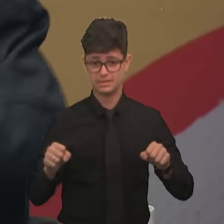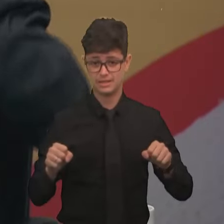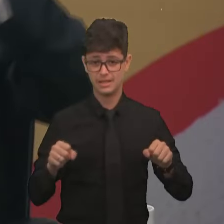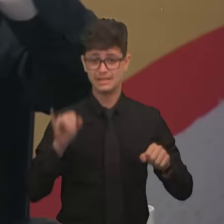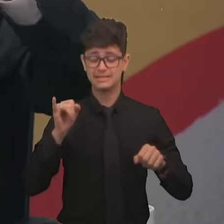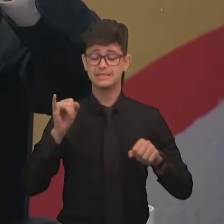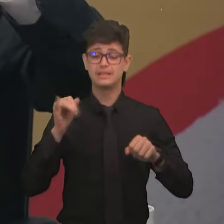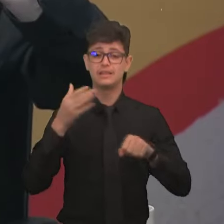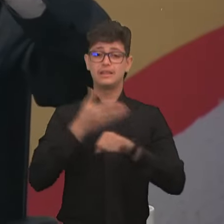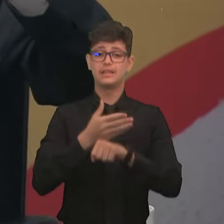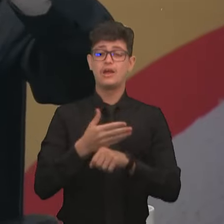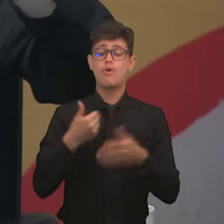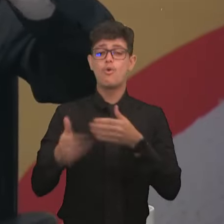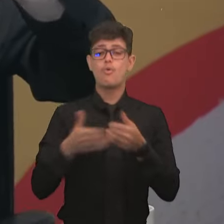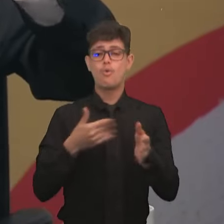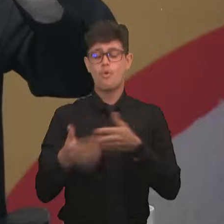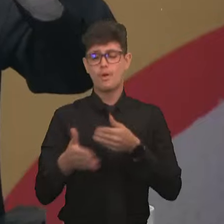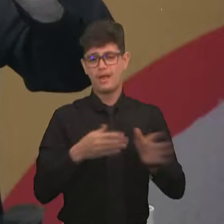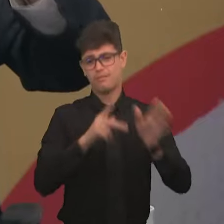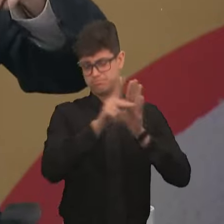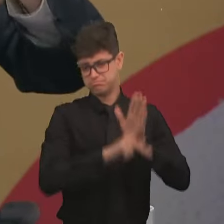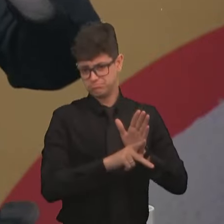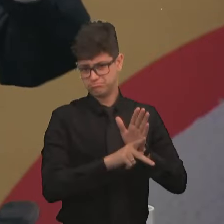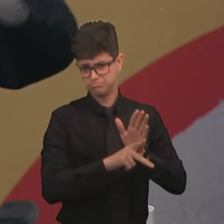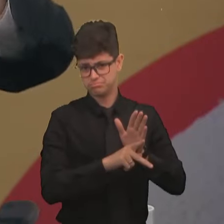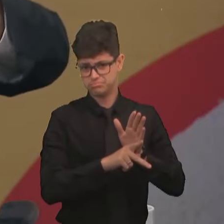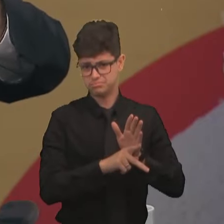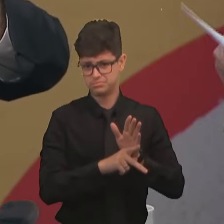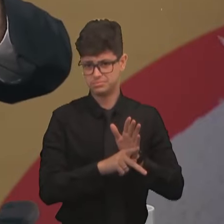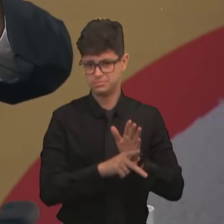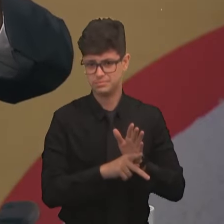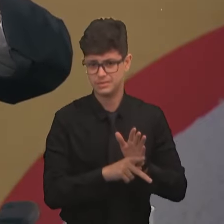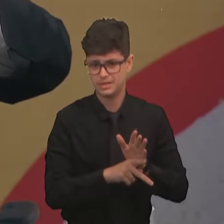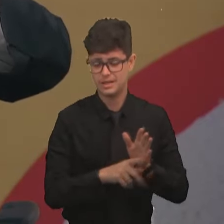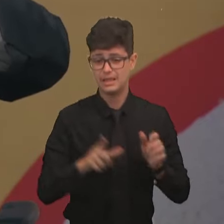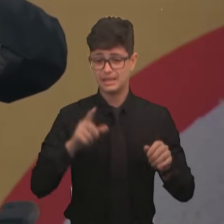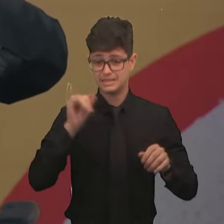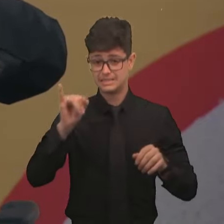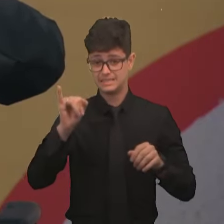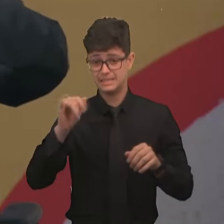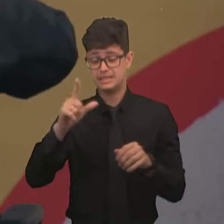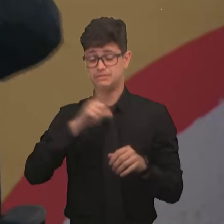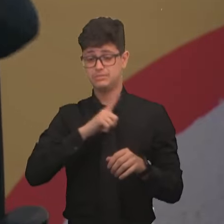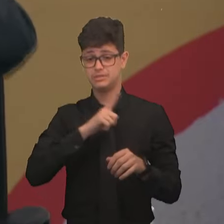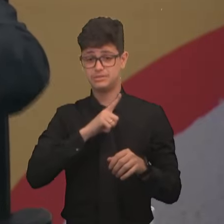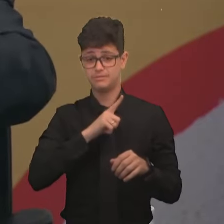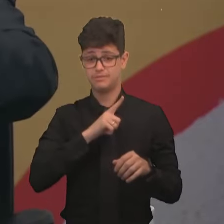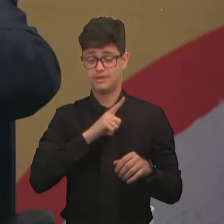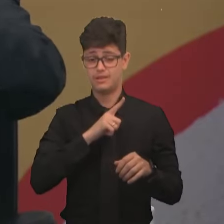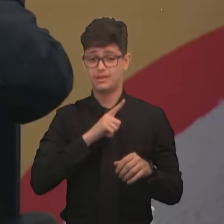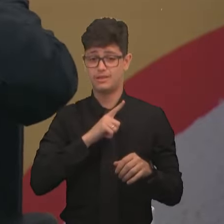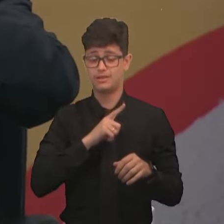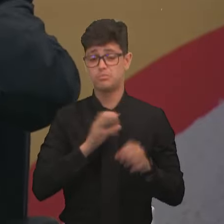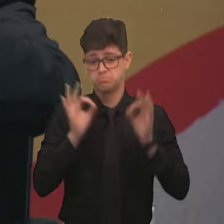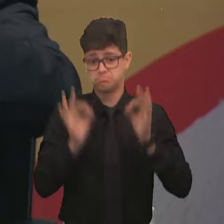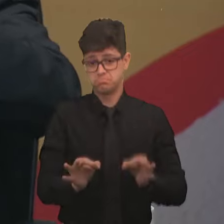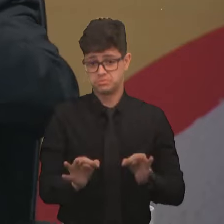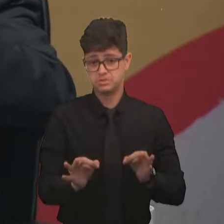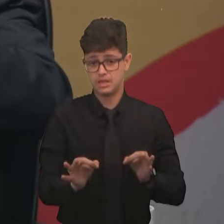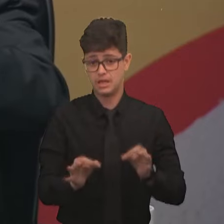y accesen cualquier proyecto en tramitación en el país. Y los que están habilitados incluso pueden